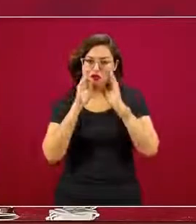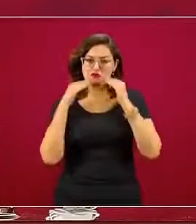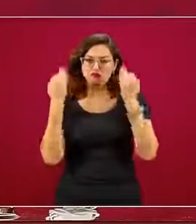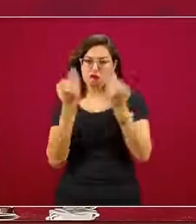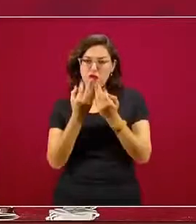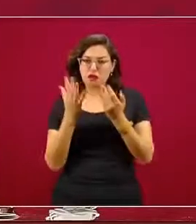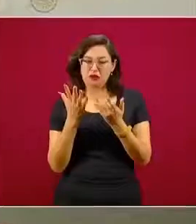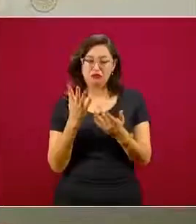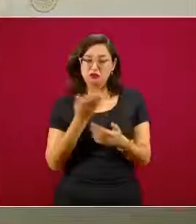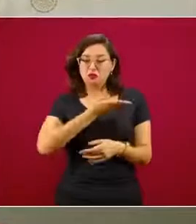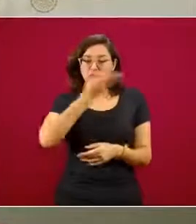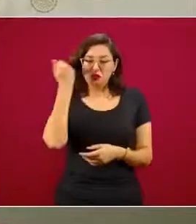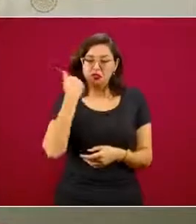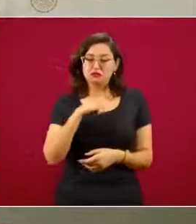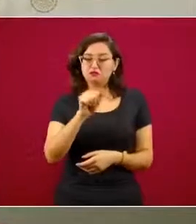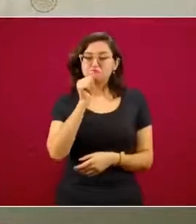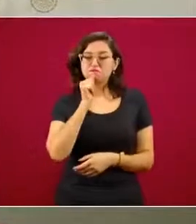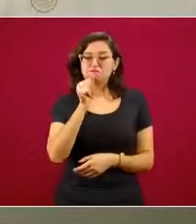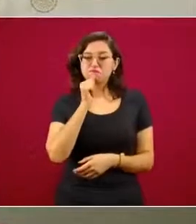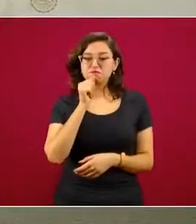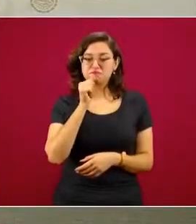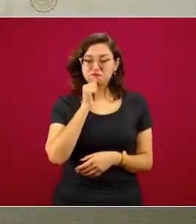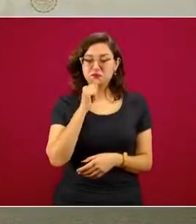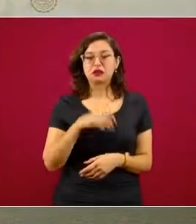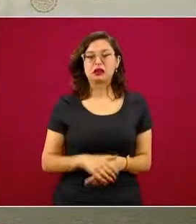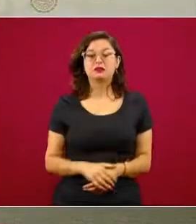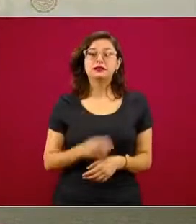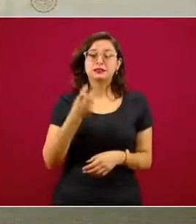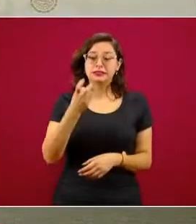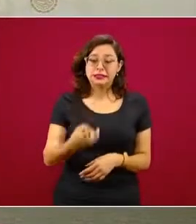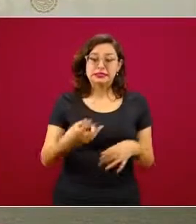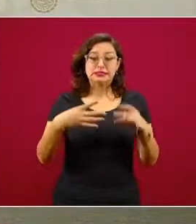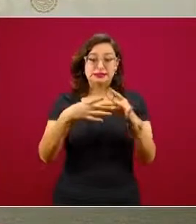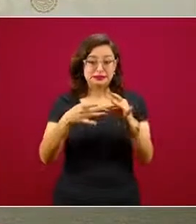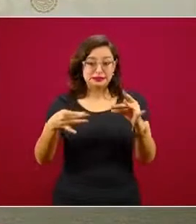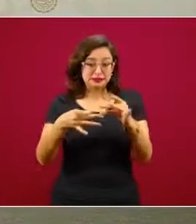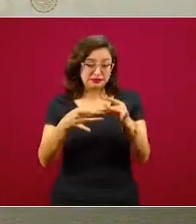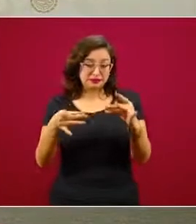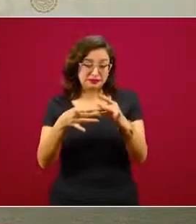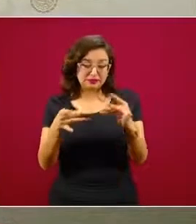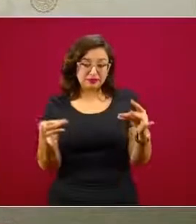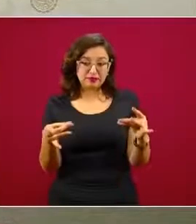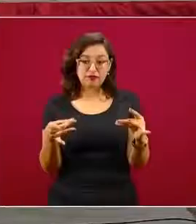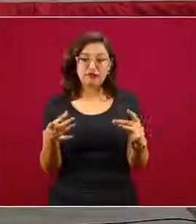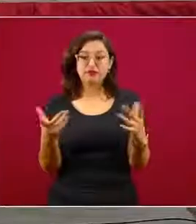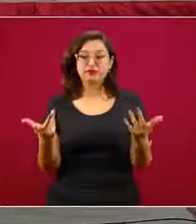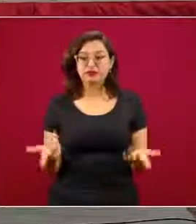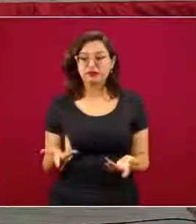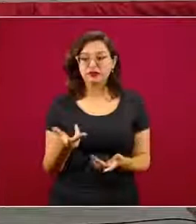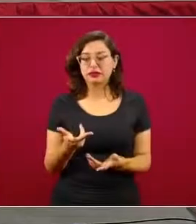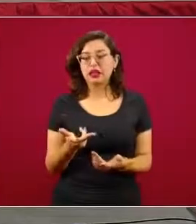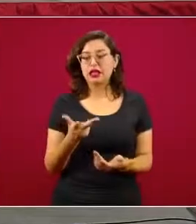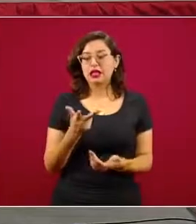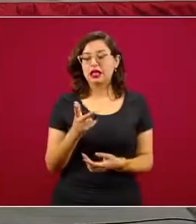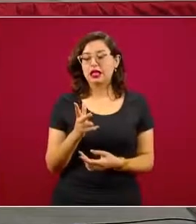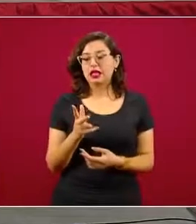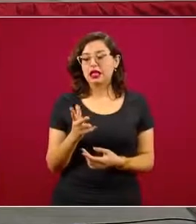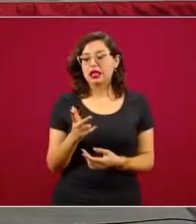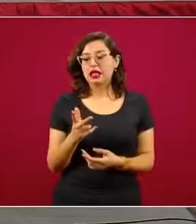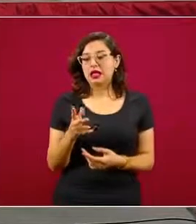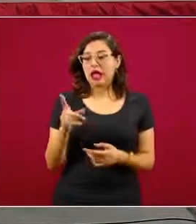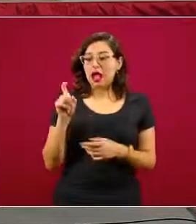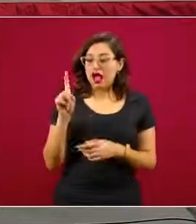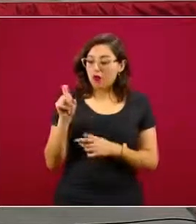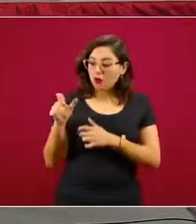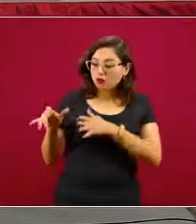menos específica. Habiendo dicho todo lo anterior, el encontrar virus SARS-CoV-2 en aguas